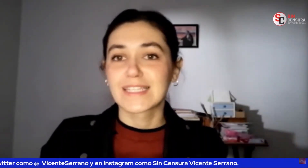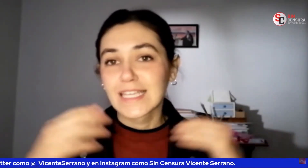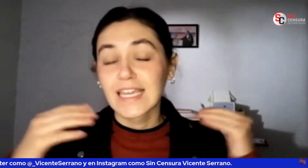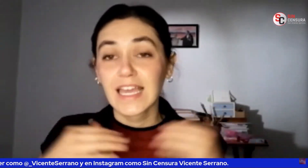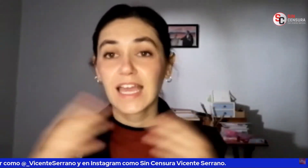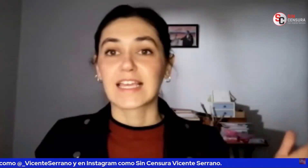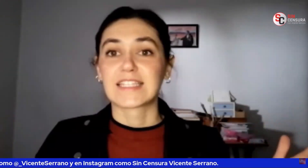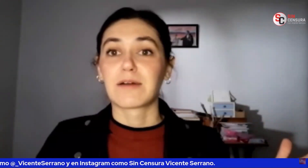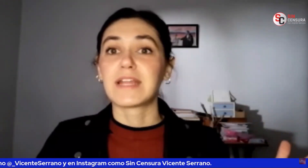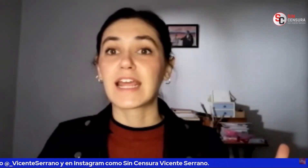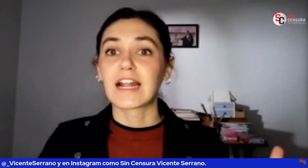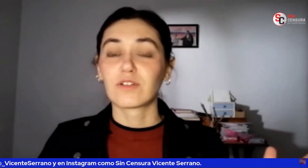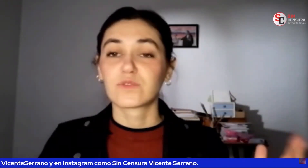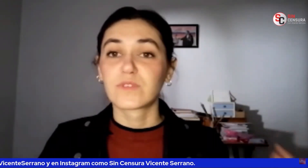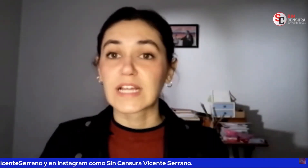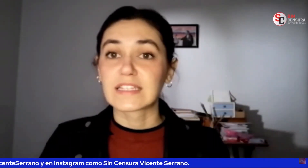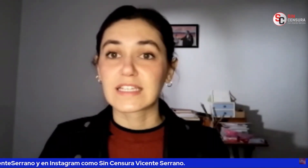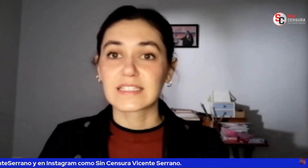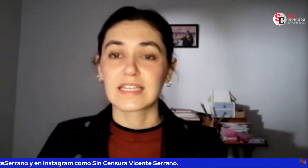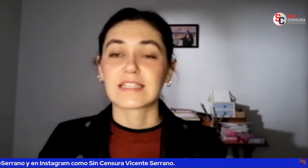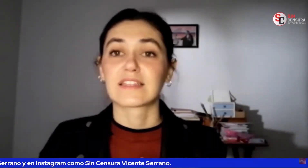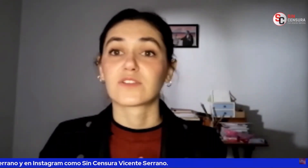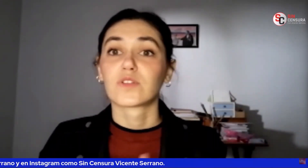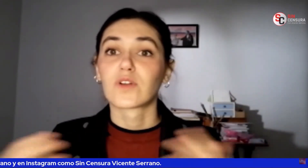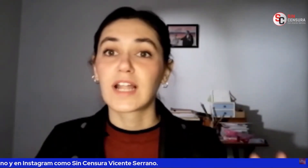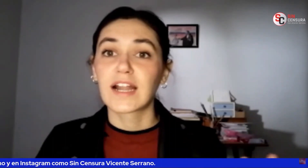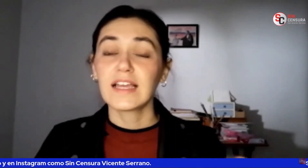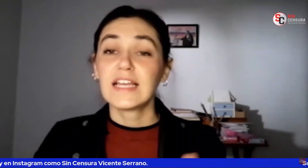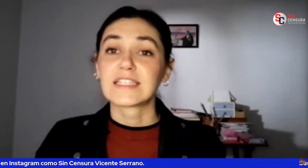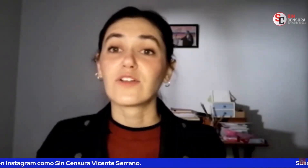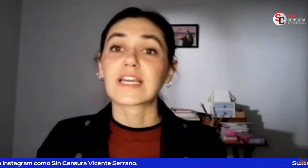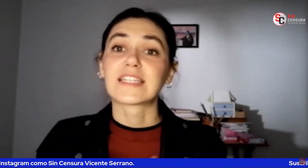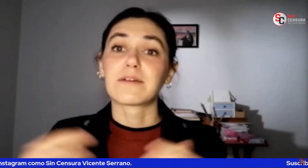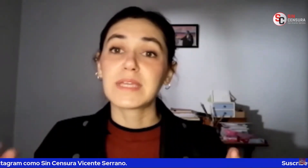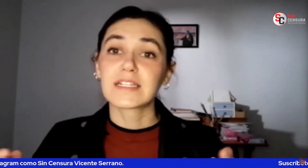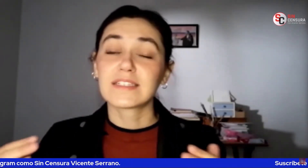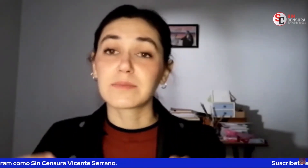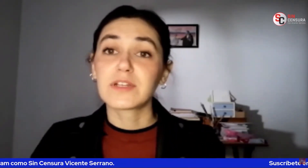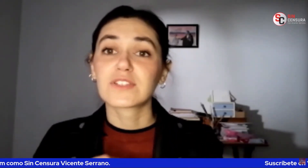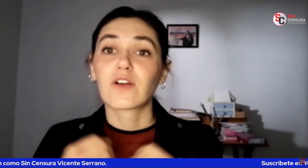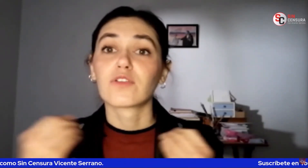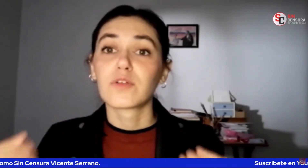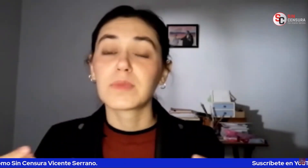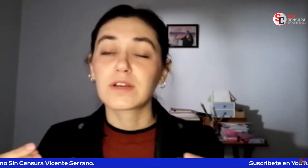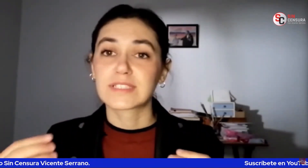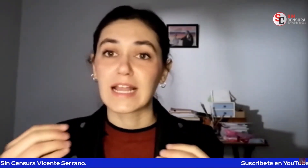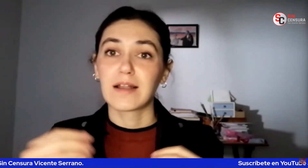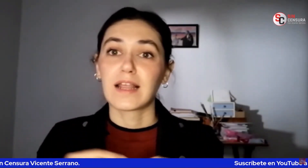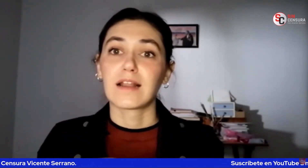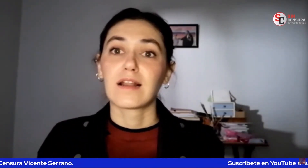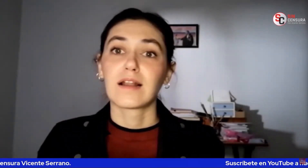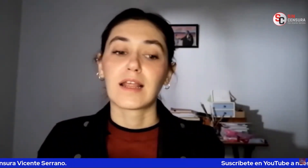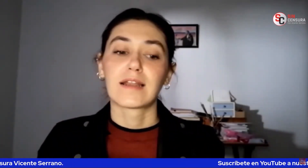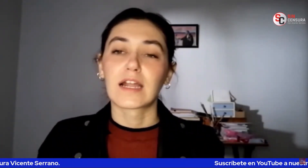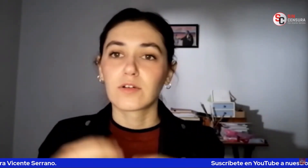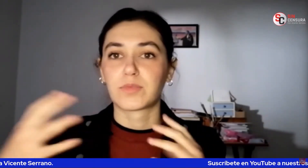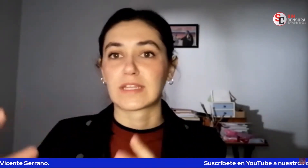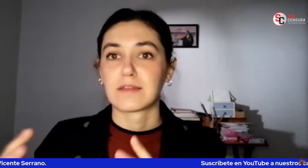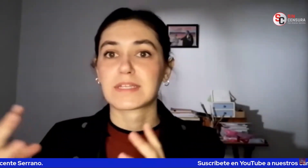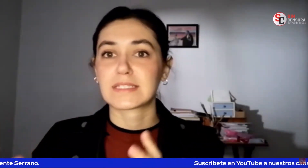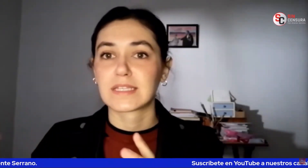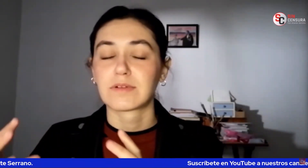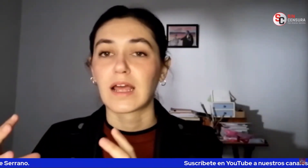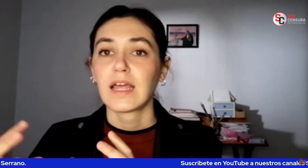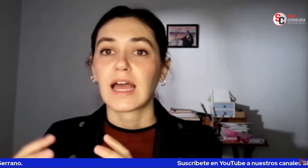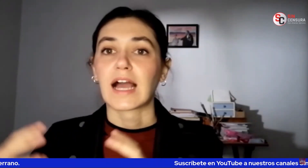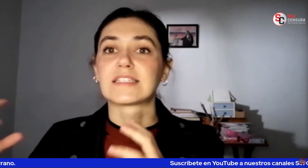solamente que se abrieran los frentes, que se descontrolara, sino que también en términos económicos el narco, pues